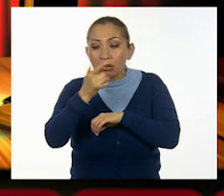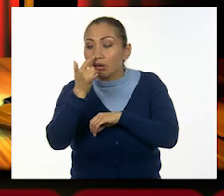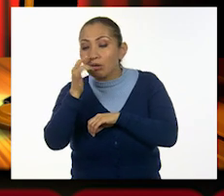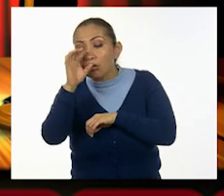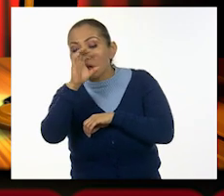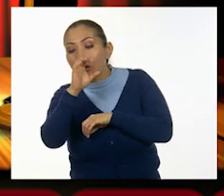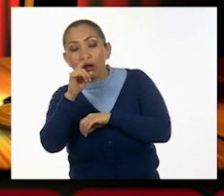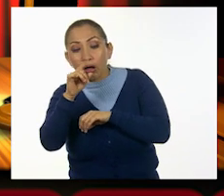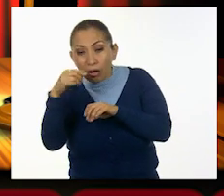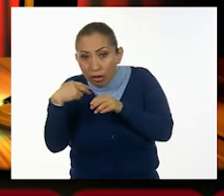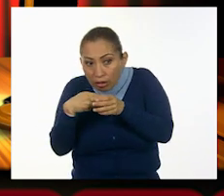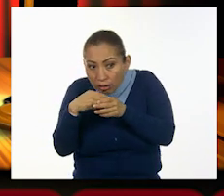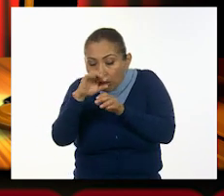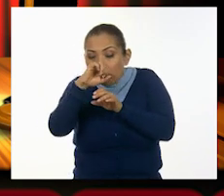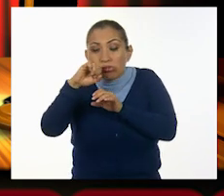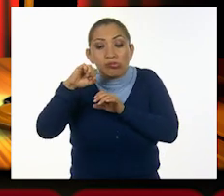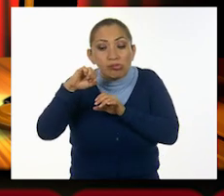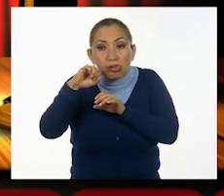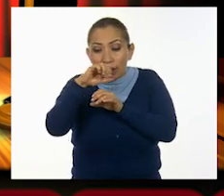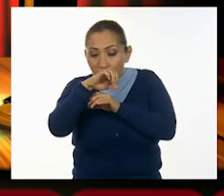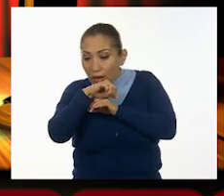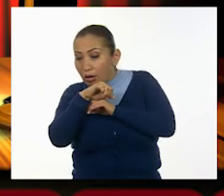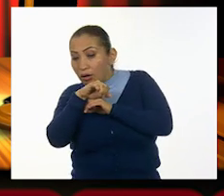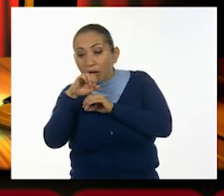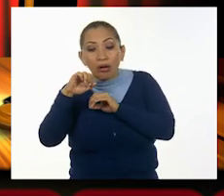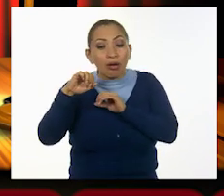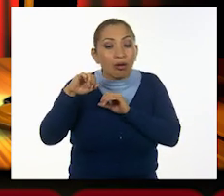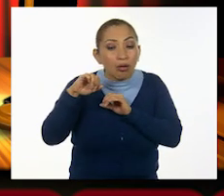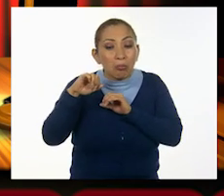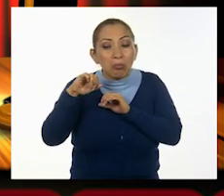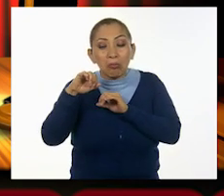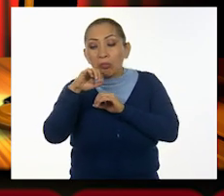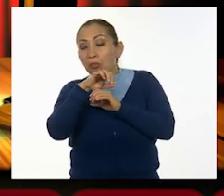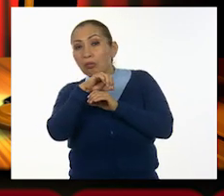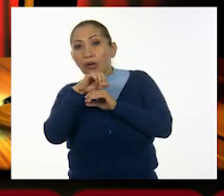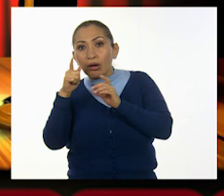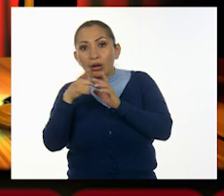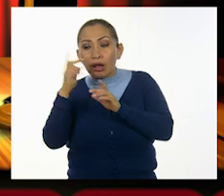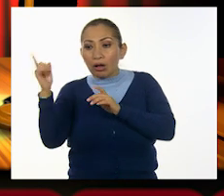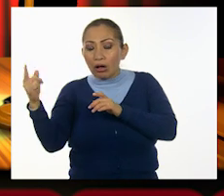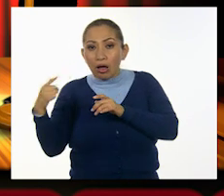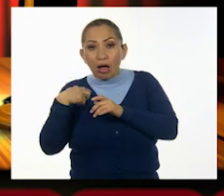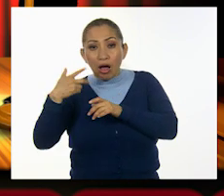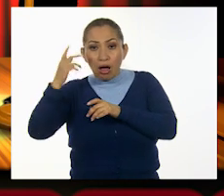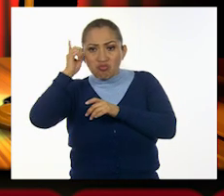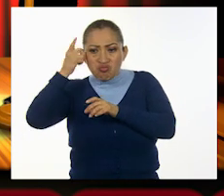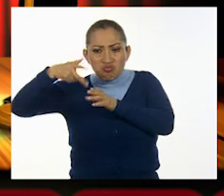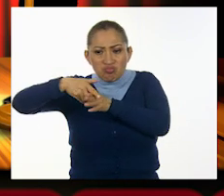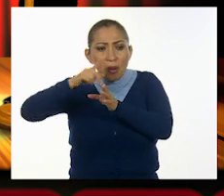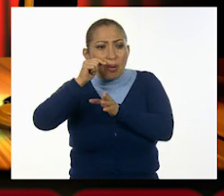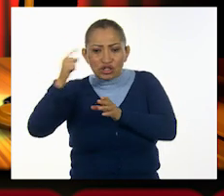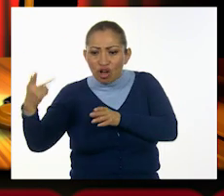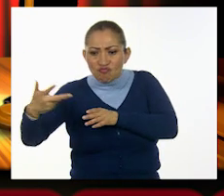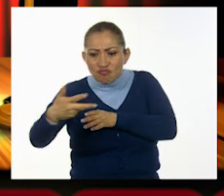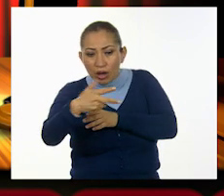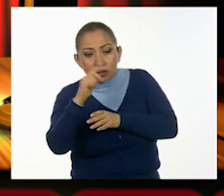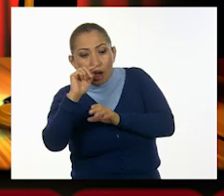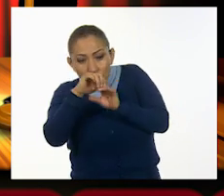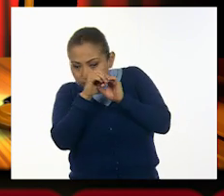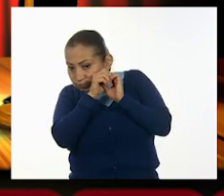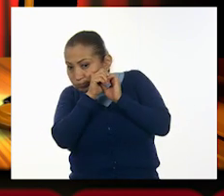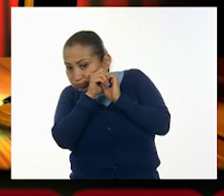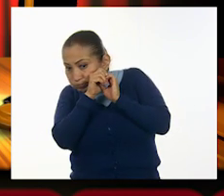espiaba y me escondía. Espiaba y me escondía. Y pasó el policía montado en el caballo y me